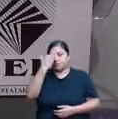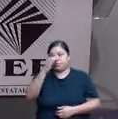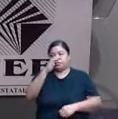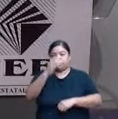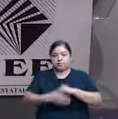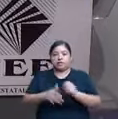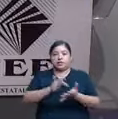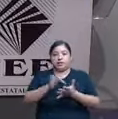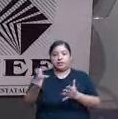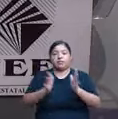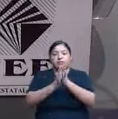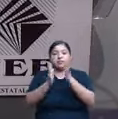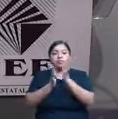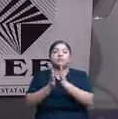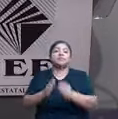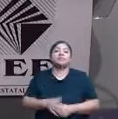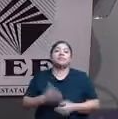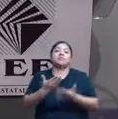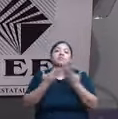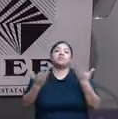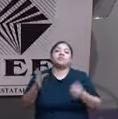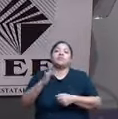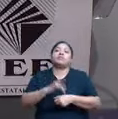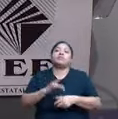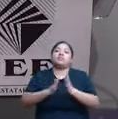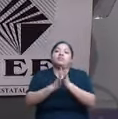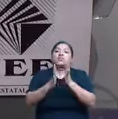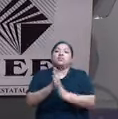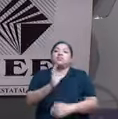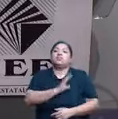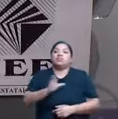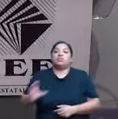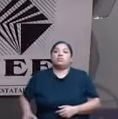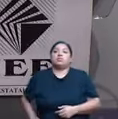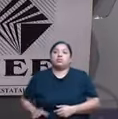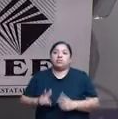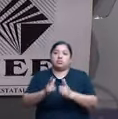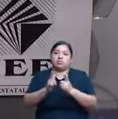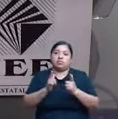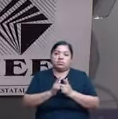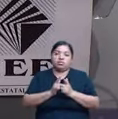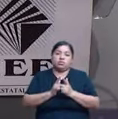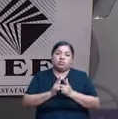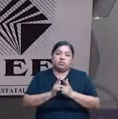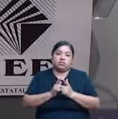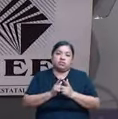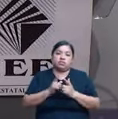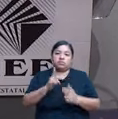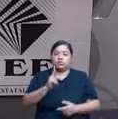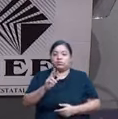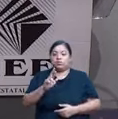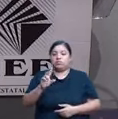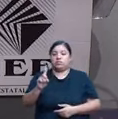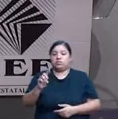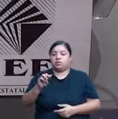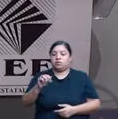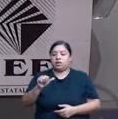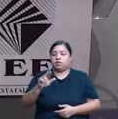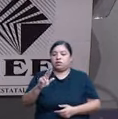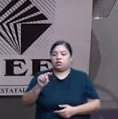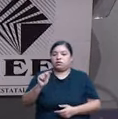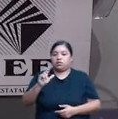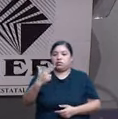por su participación. Ahora le vamos a ceder el uso de la voz a la candidata Marta Patricia Cipriano Jiménez, del Partido